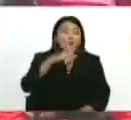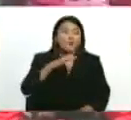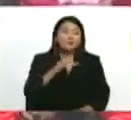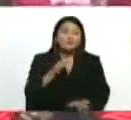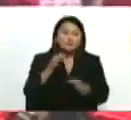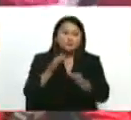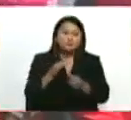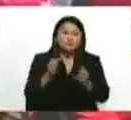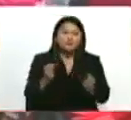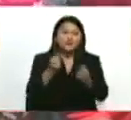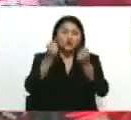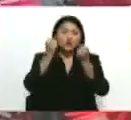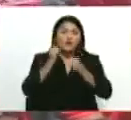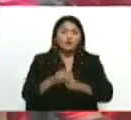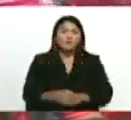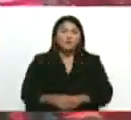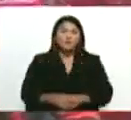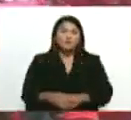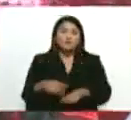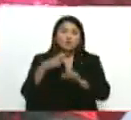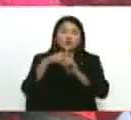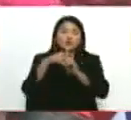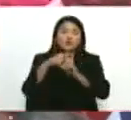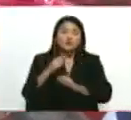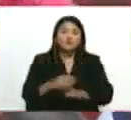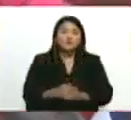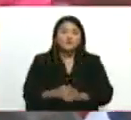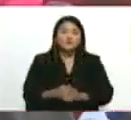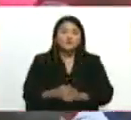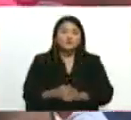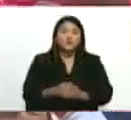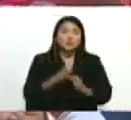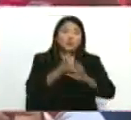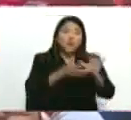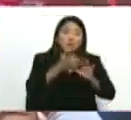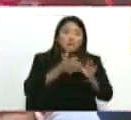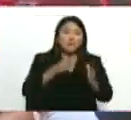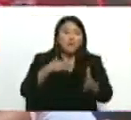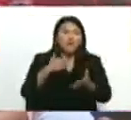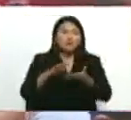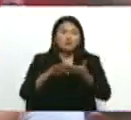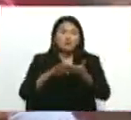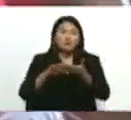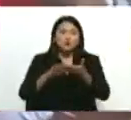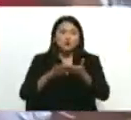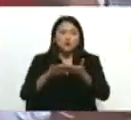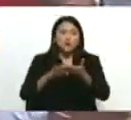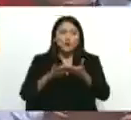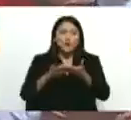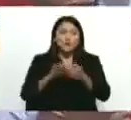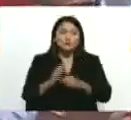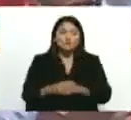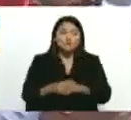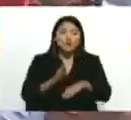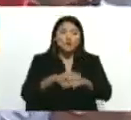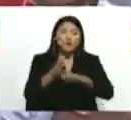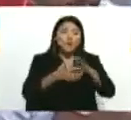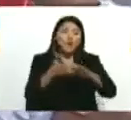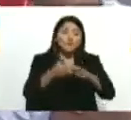victorias, pero también se va a encaminar a la superación de todos los problemas que hasta ahora ha generado la derecha en nuestro